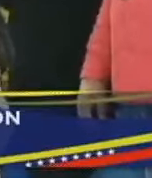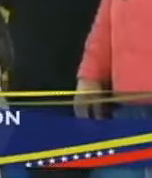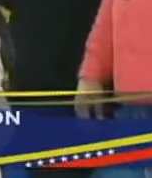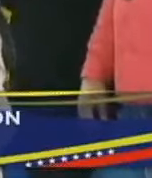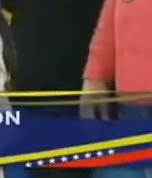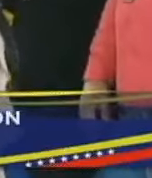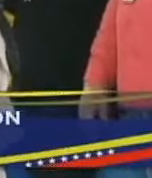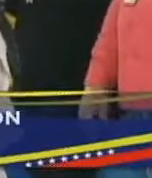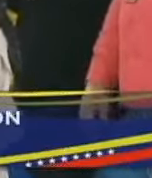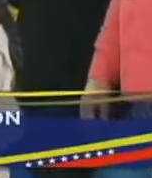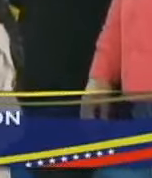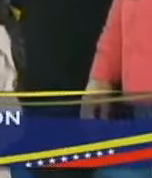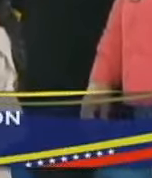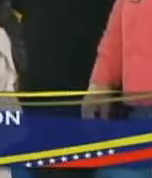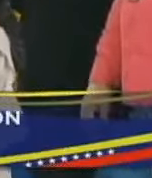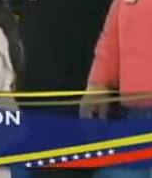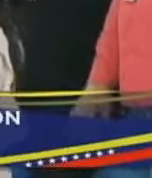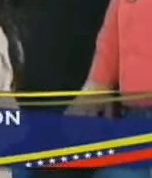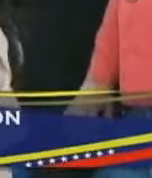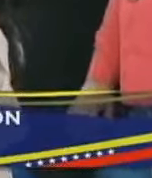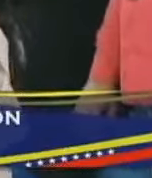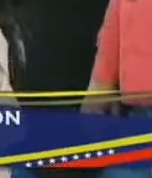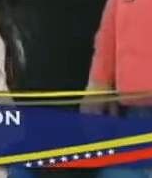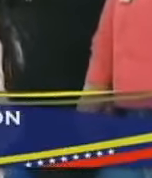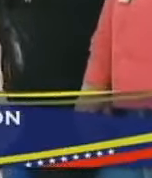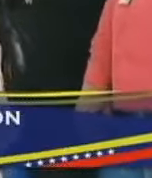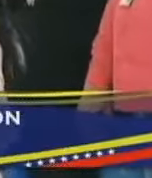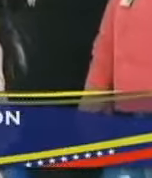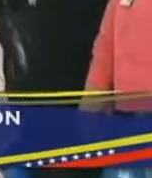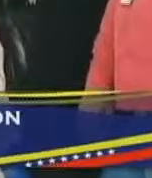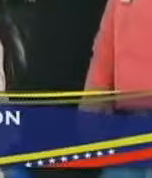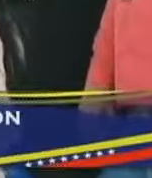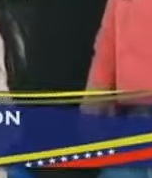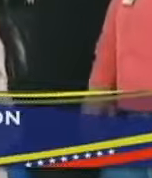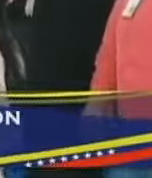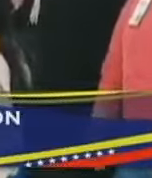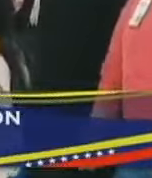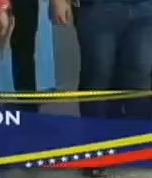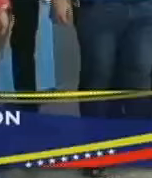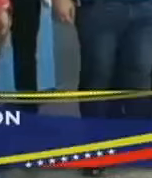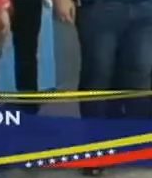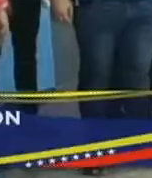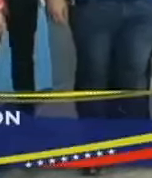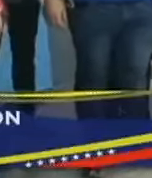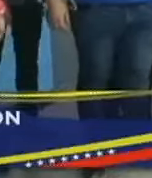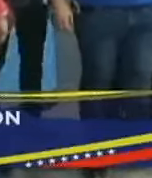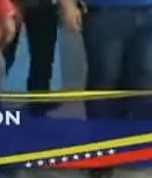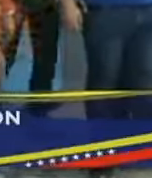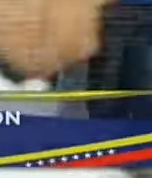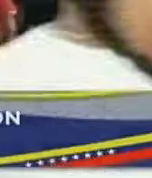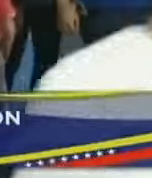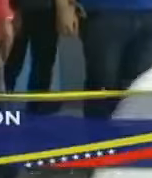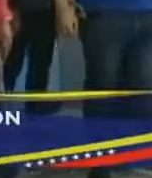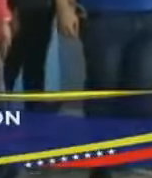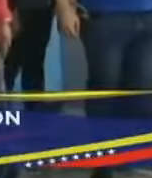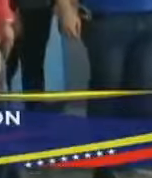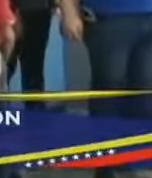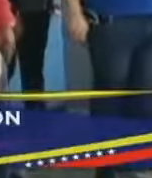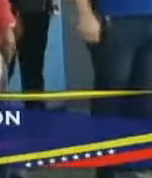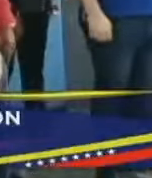acuerdo? Entonces, vamos a ver si se puede hacer de manera organizada.